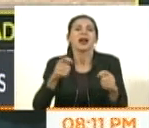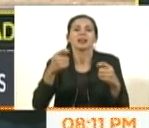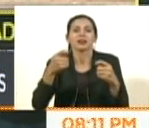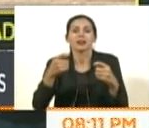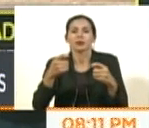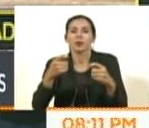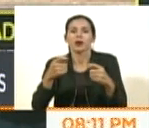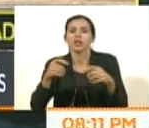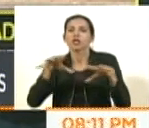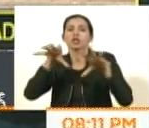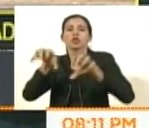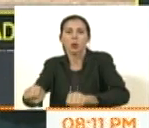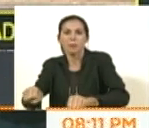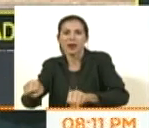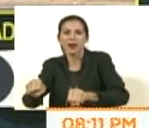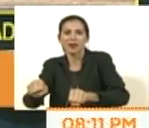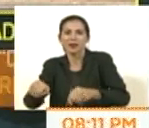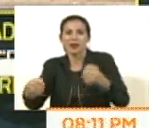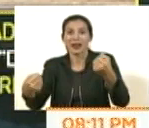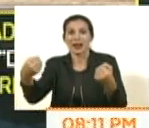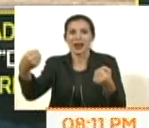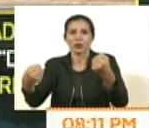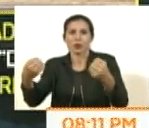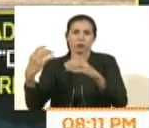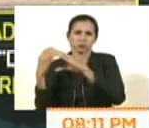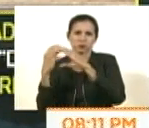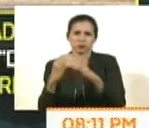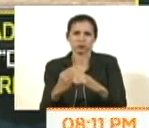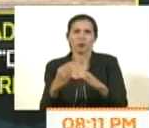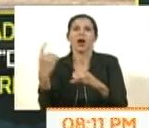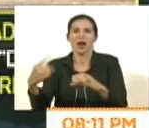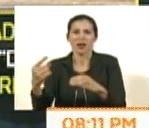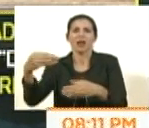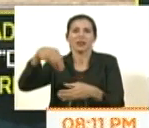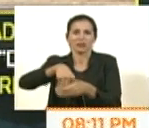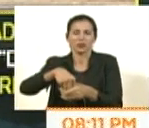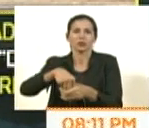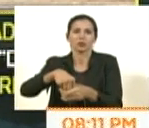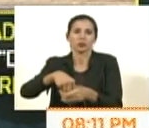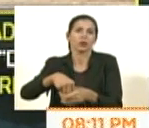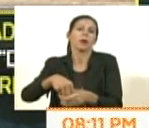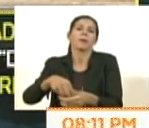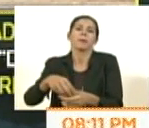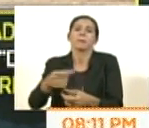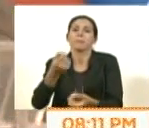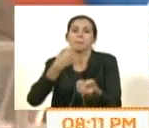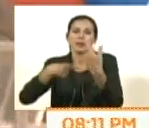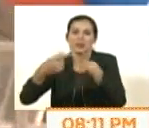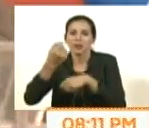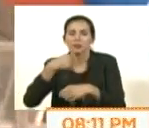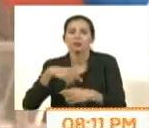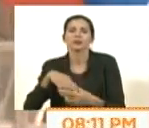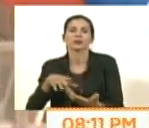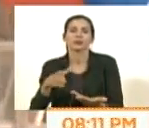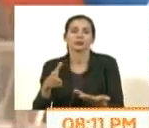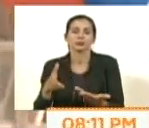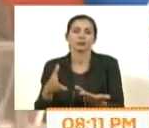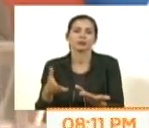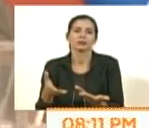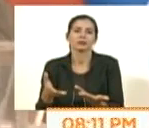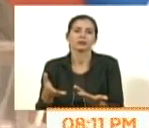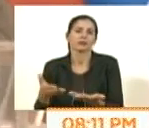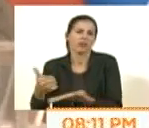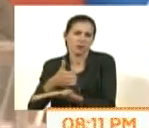un vehículo de transporte que transportaba medicamentos perteneciente a una